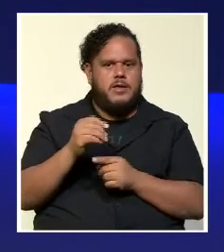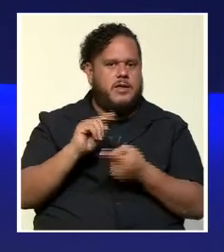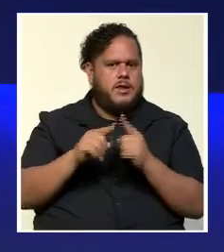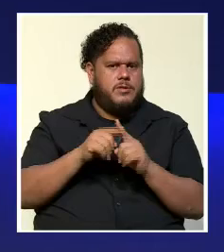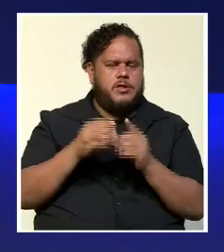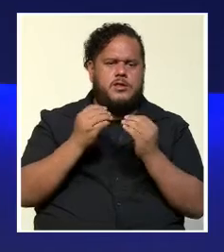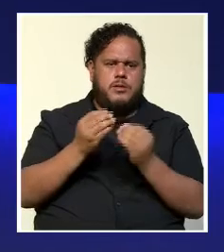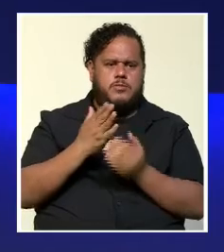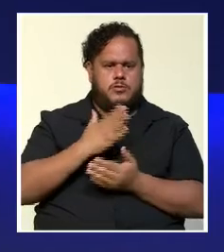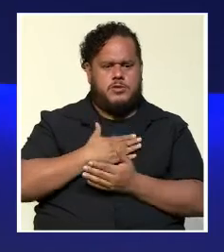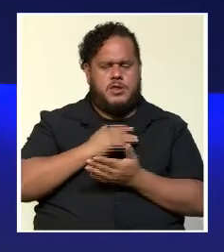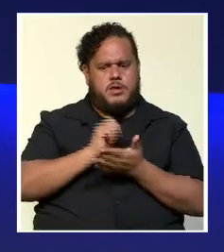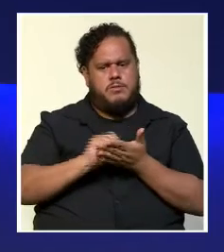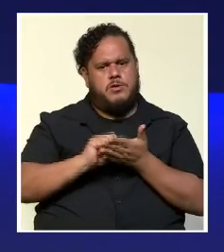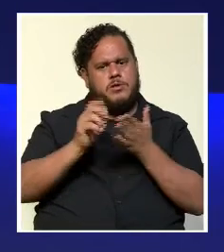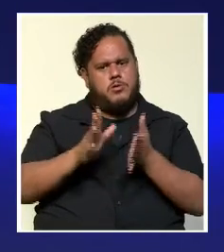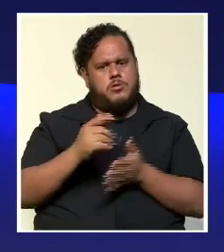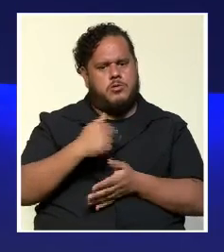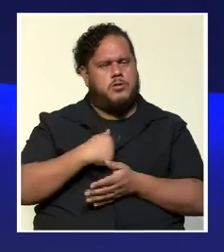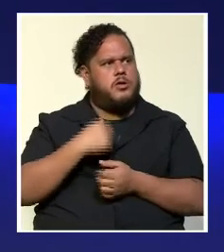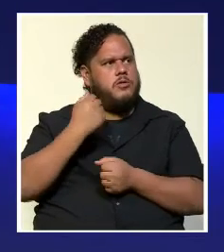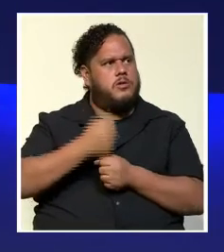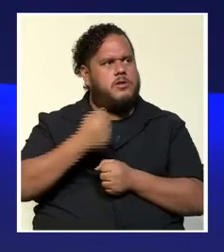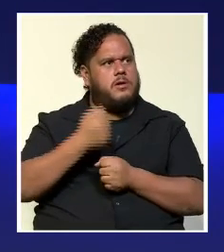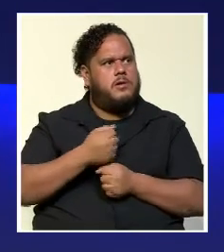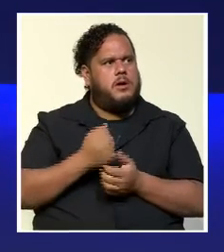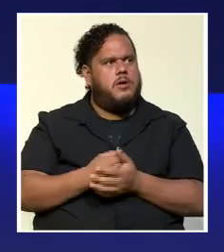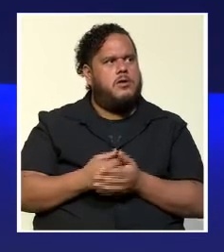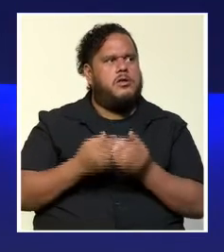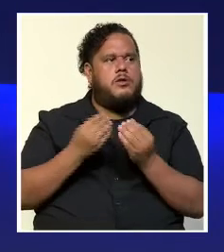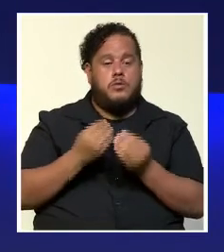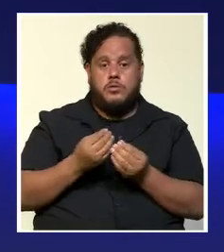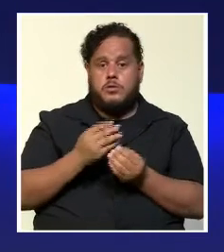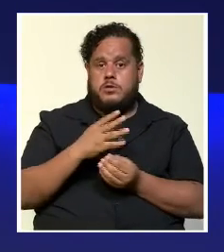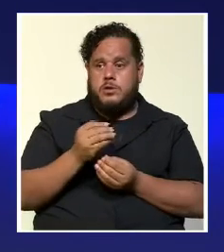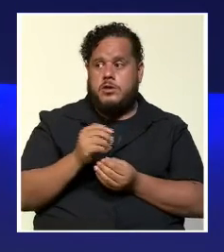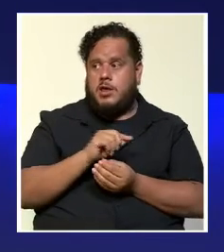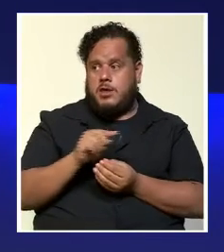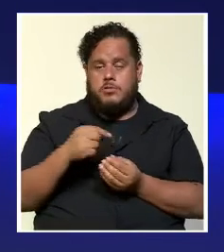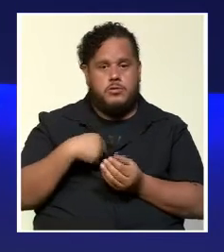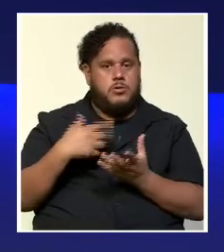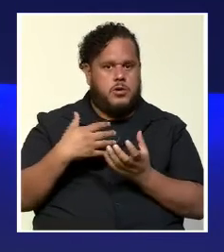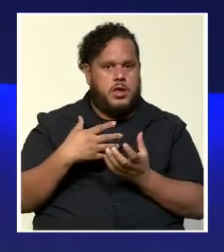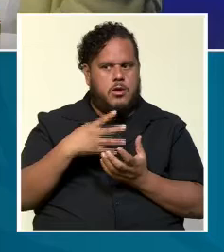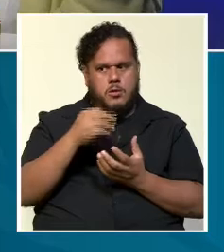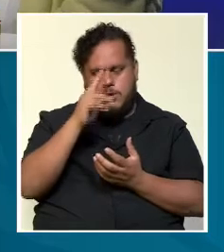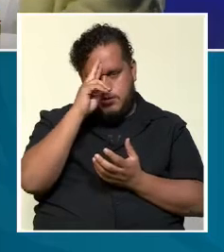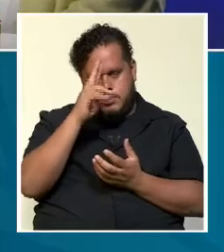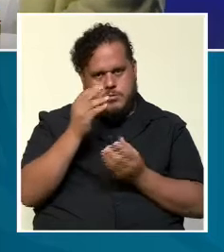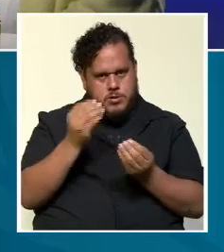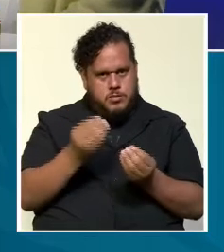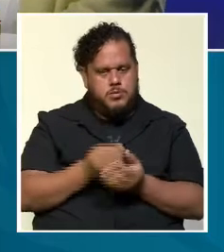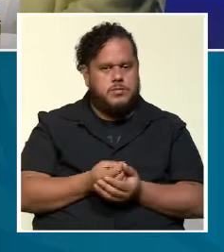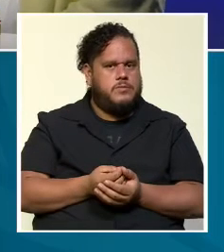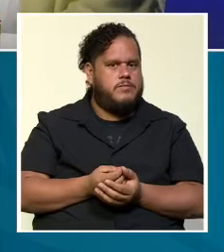muchos de mis escritores con los que he trabajado, que han sido muchos y a los cuales quiero y respeto